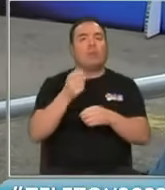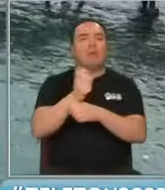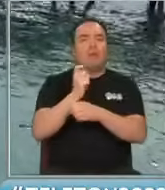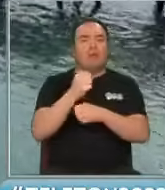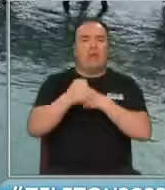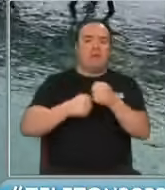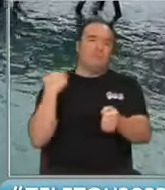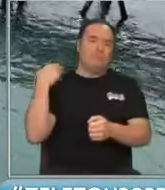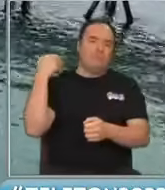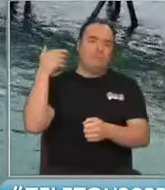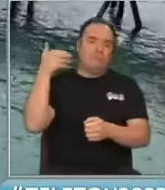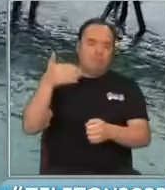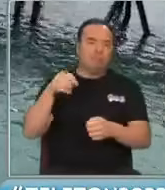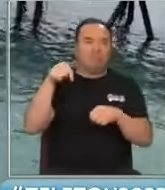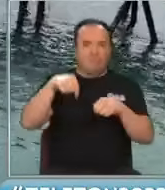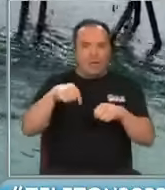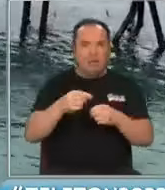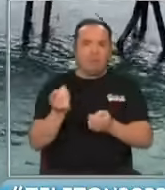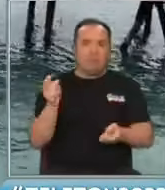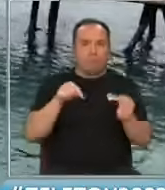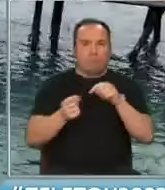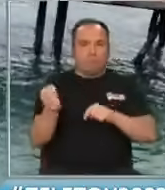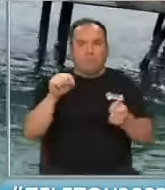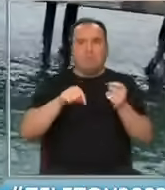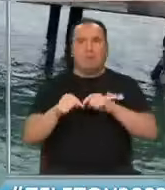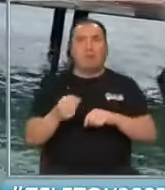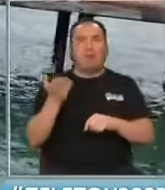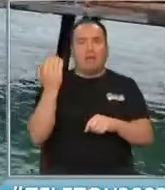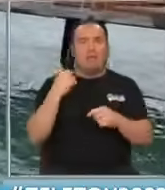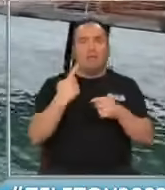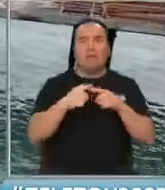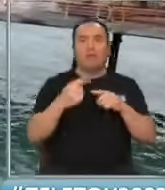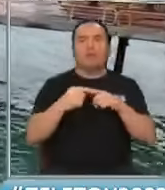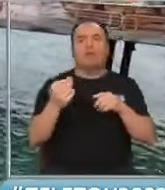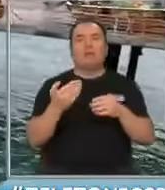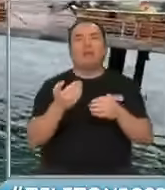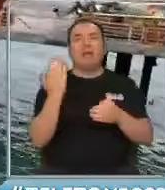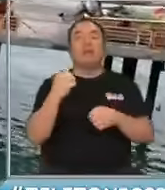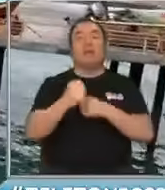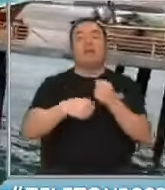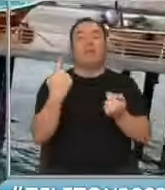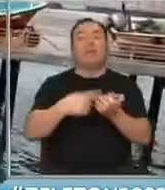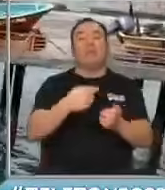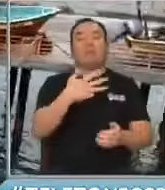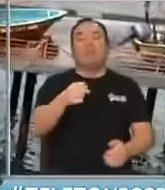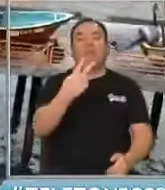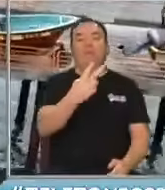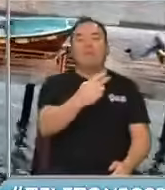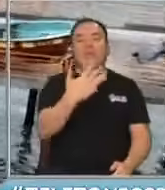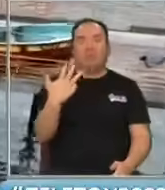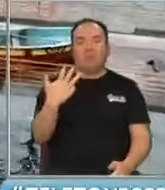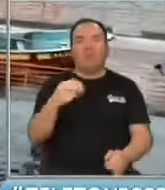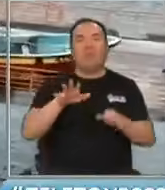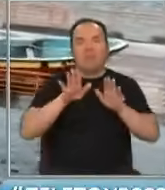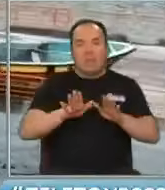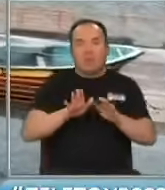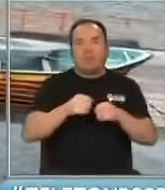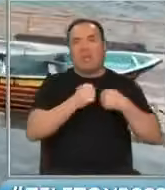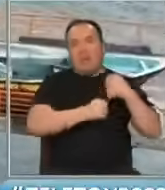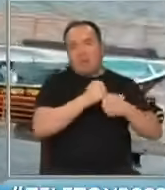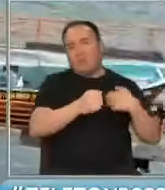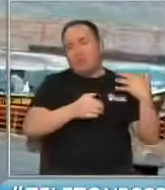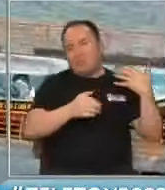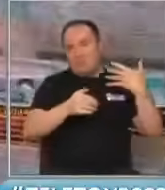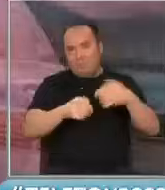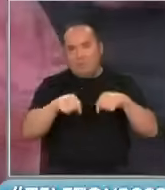generaciones. Nosotros aquí llegamos, éramos de la Caleta Jaime, llegamos en 1929. Y de ahí de generaciones en generaciones estamos aquí los